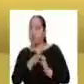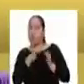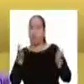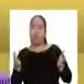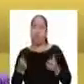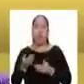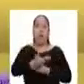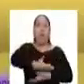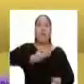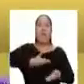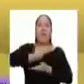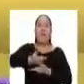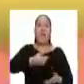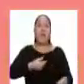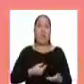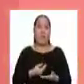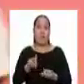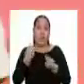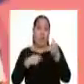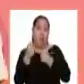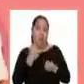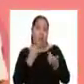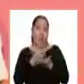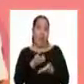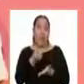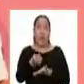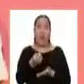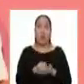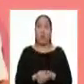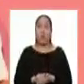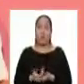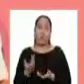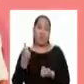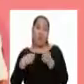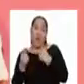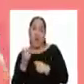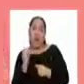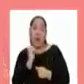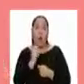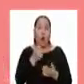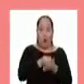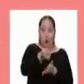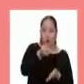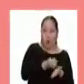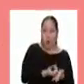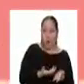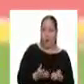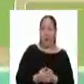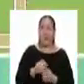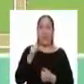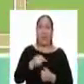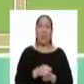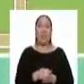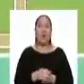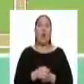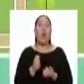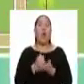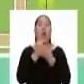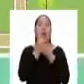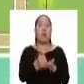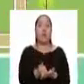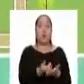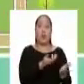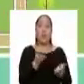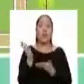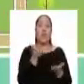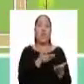entre productores y consumidores o entre vendedores y compradores. La red vial permite el flujo de los recursos